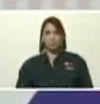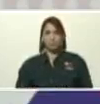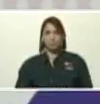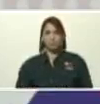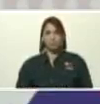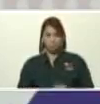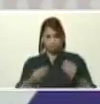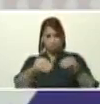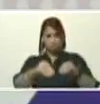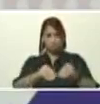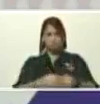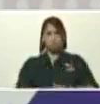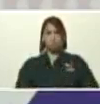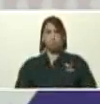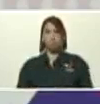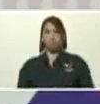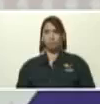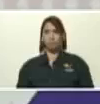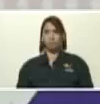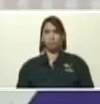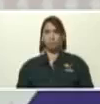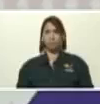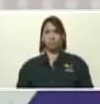¿Estamos de acuerdo?